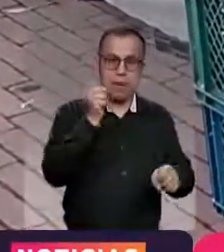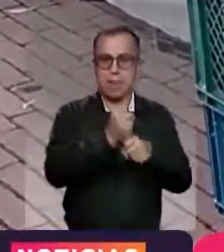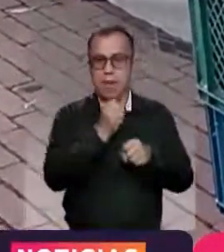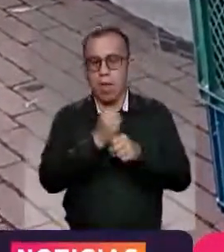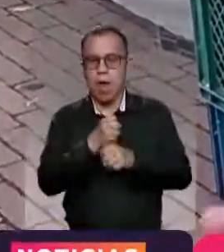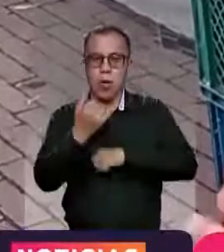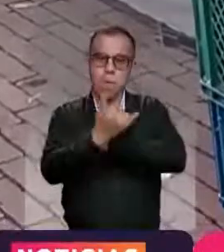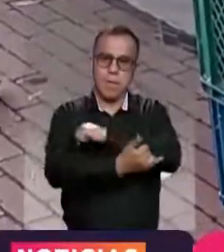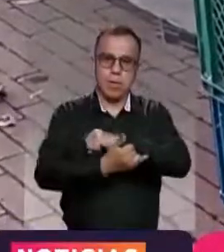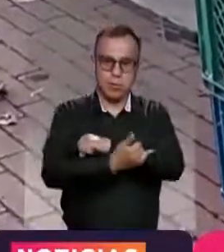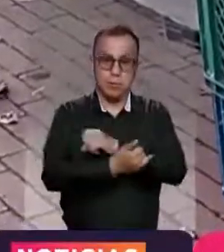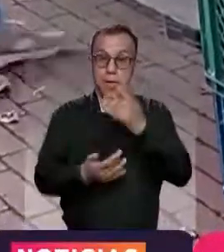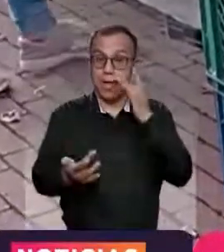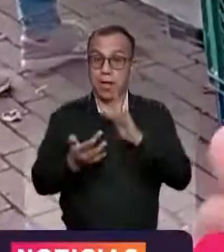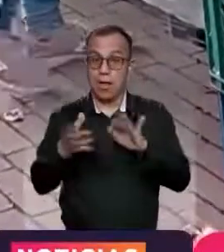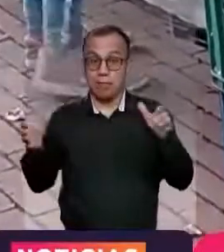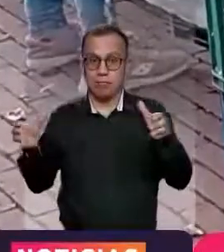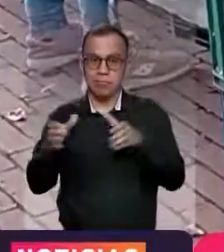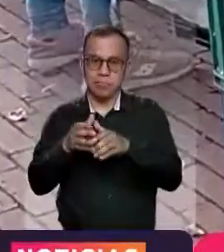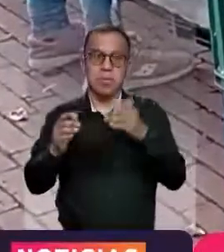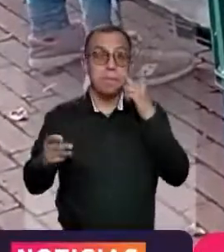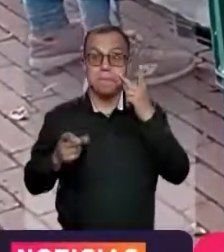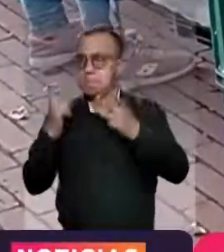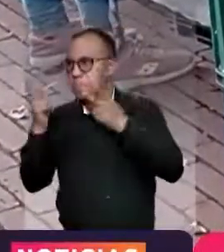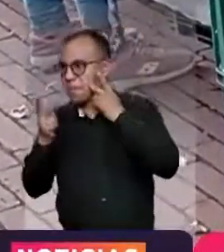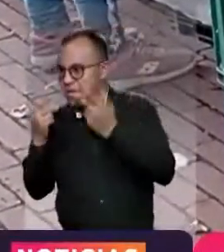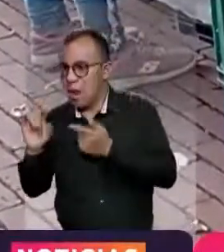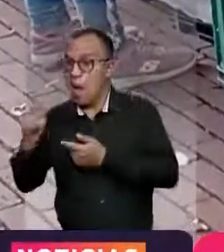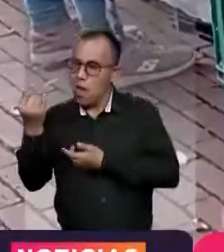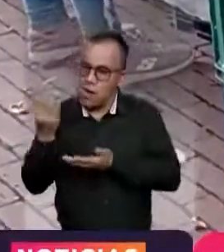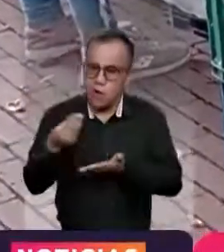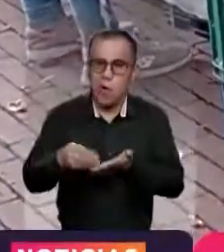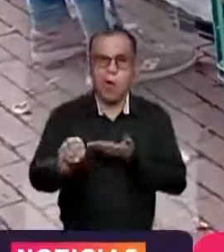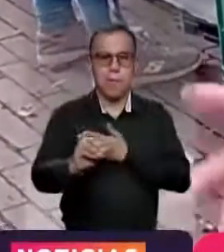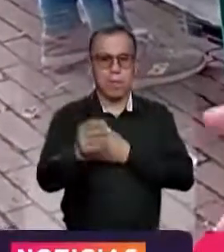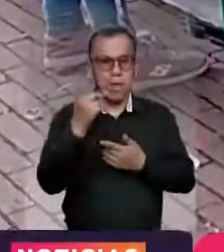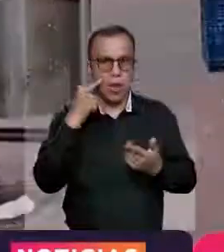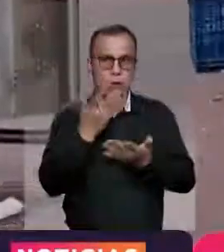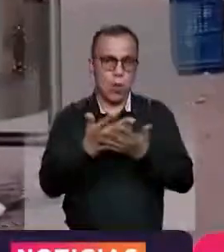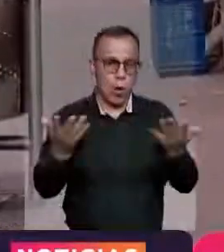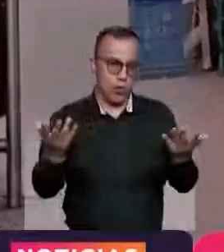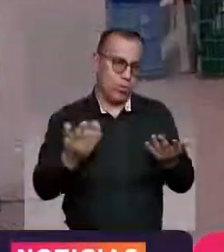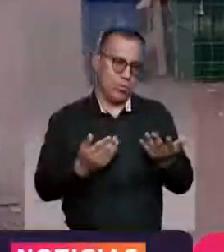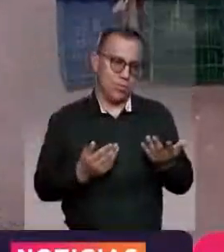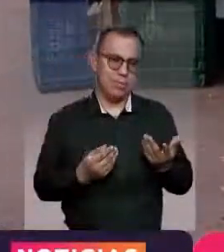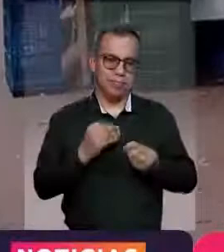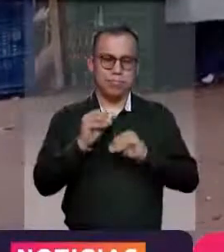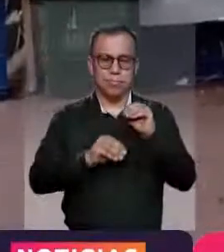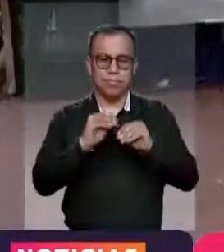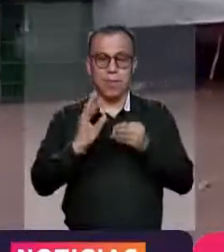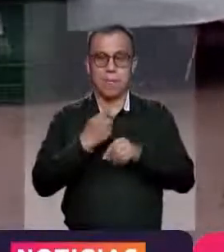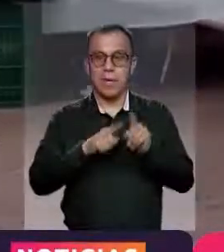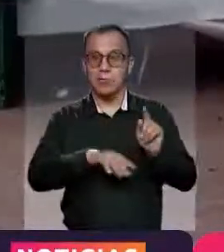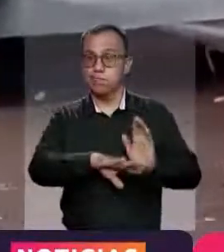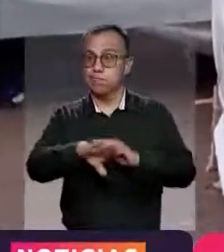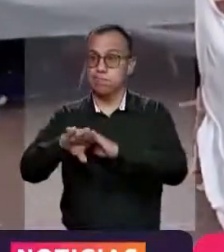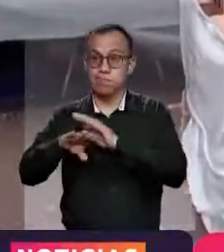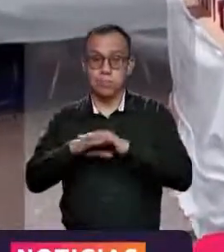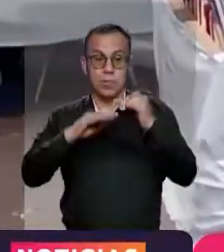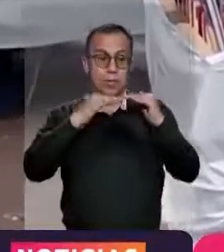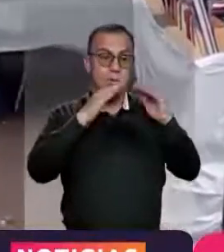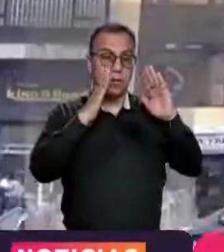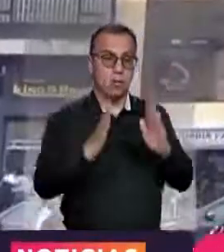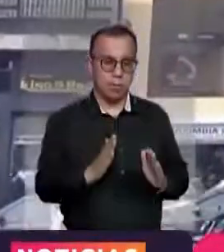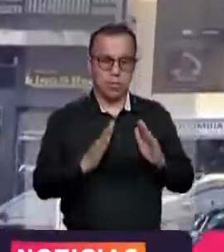pasear. Nosotros que trabajamos en esto, vienen, miren, se antojan de un libro, se antojan de una artesanía. La administración llamó a los residentes y a la